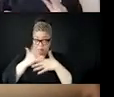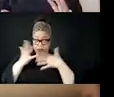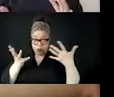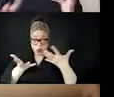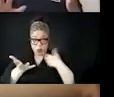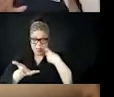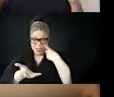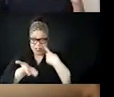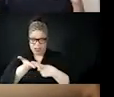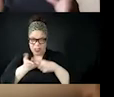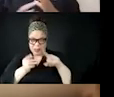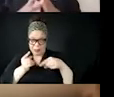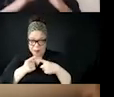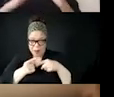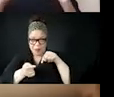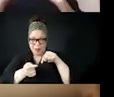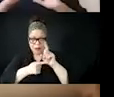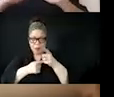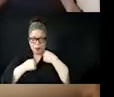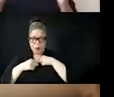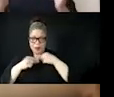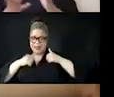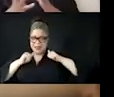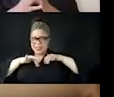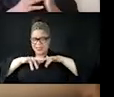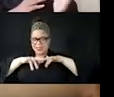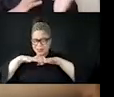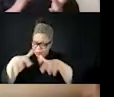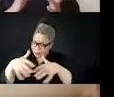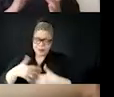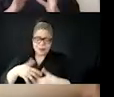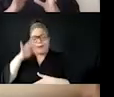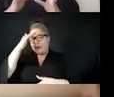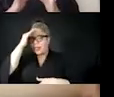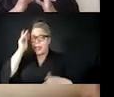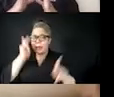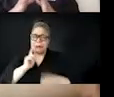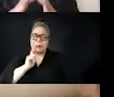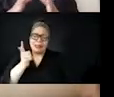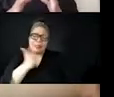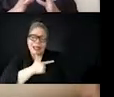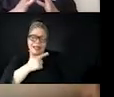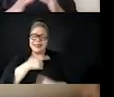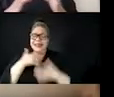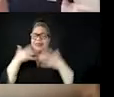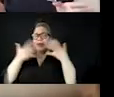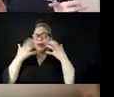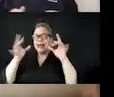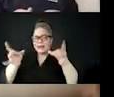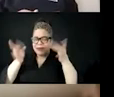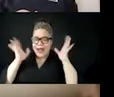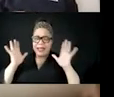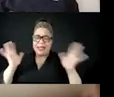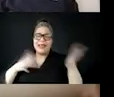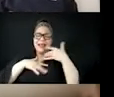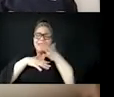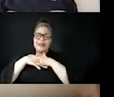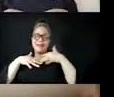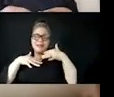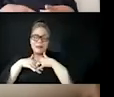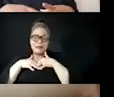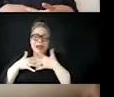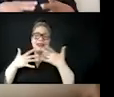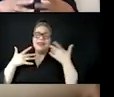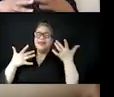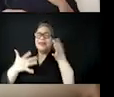estas ideas de que la negra son perezosas que los indígenas